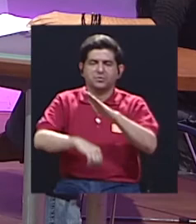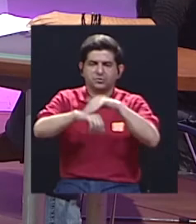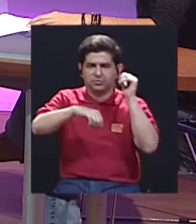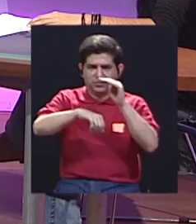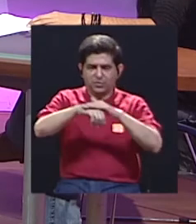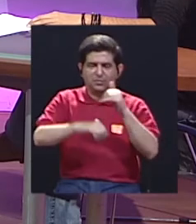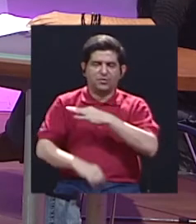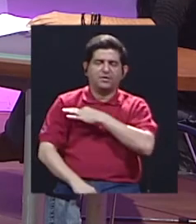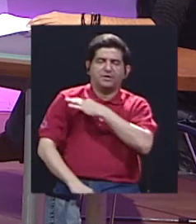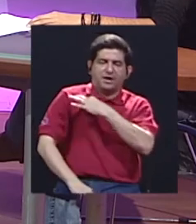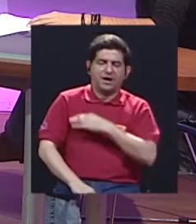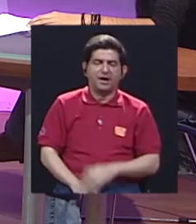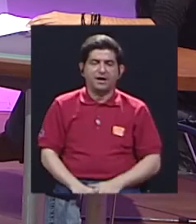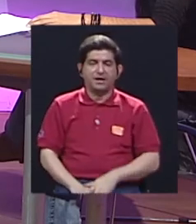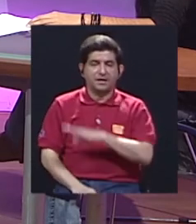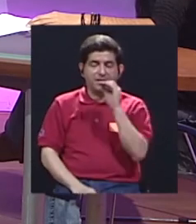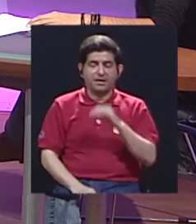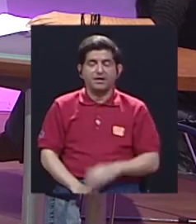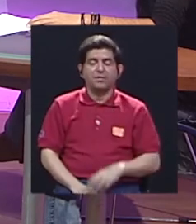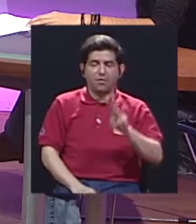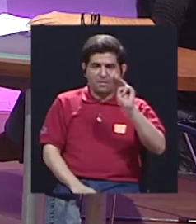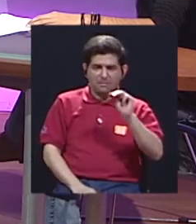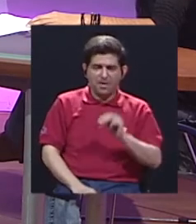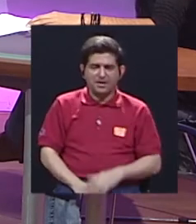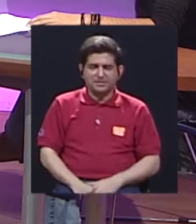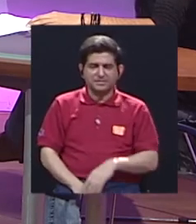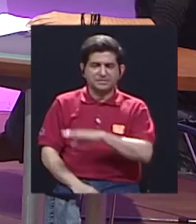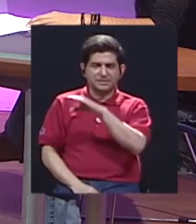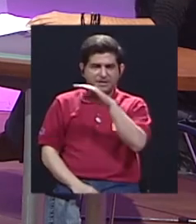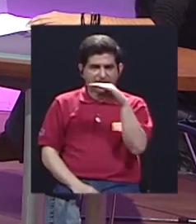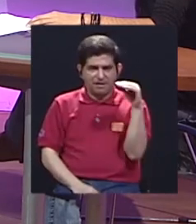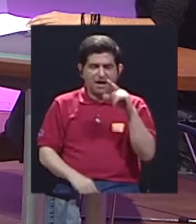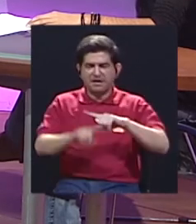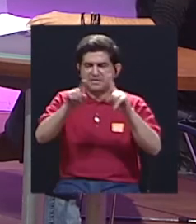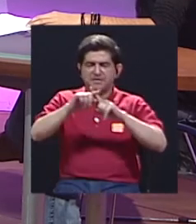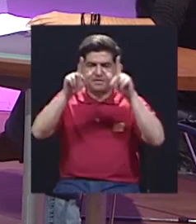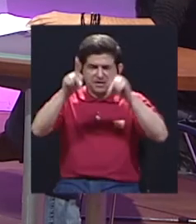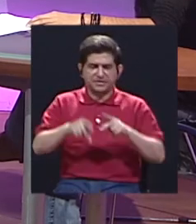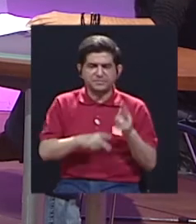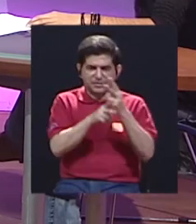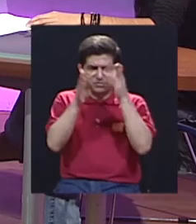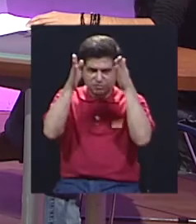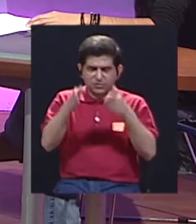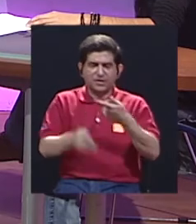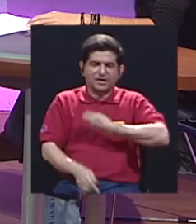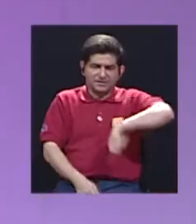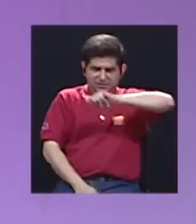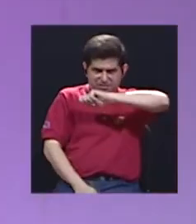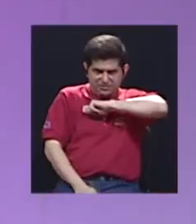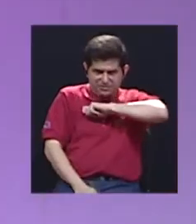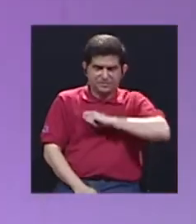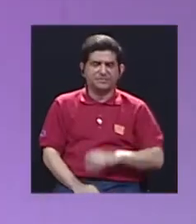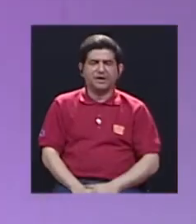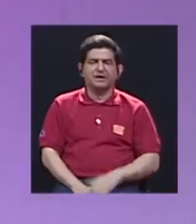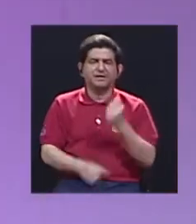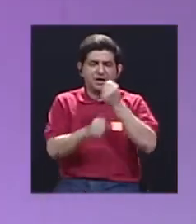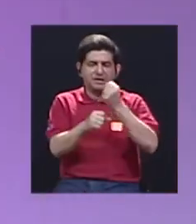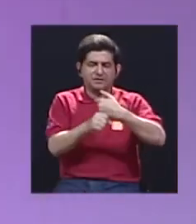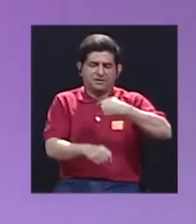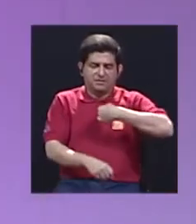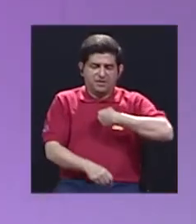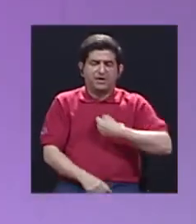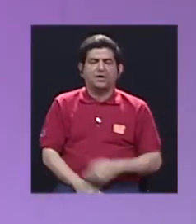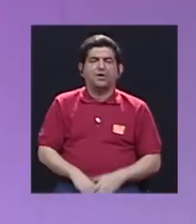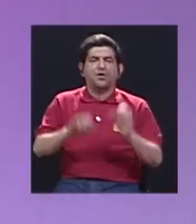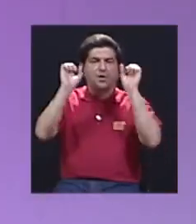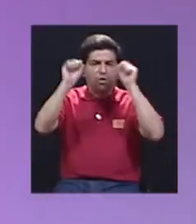invitar y que con la curaduría de Marcela, que con la curaduría de distintos curadores de España y el trabajo mío, pues